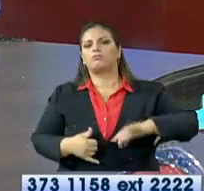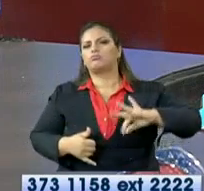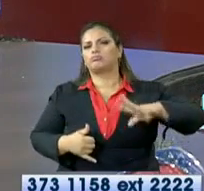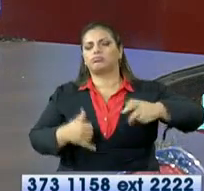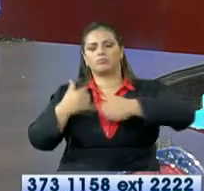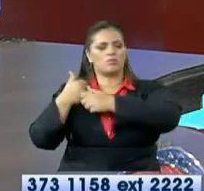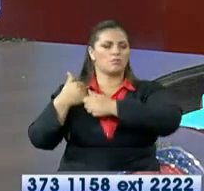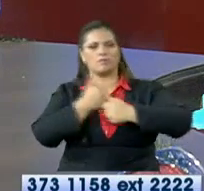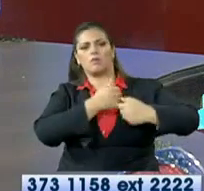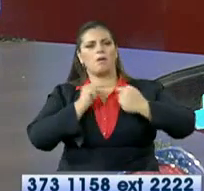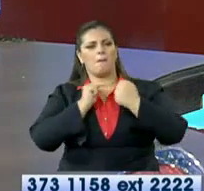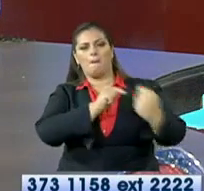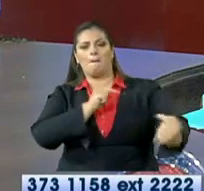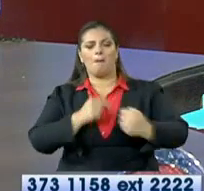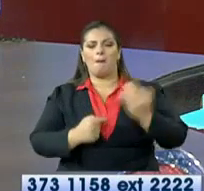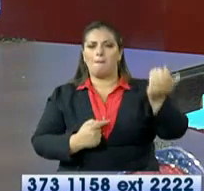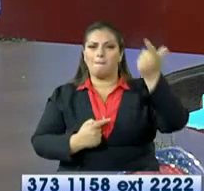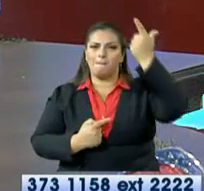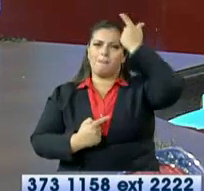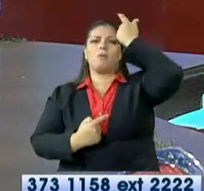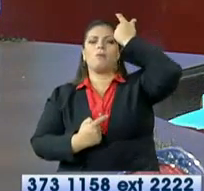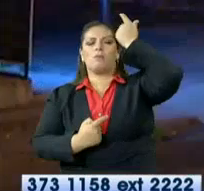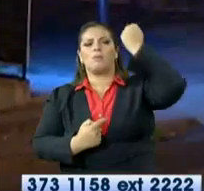el puerto principal.